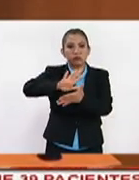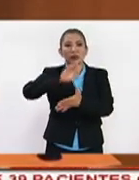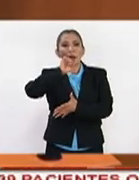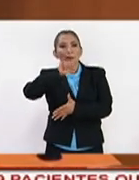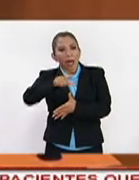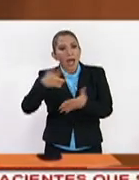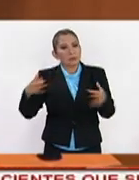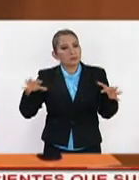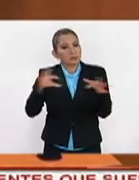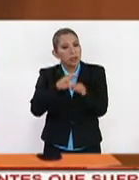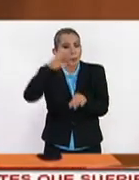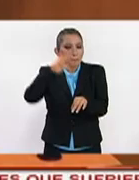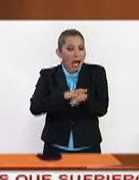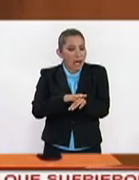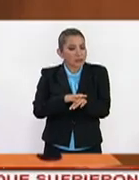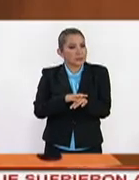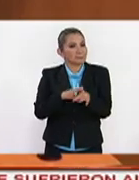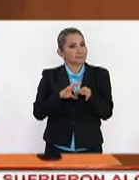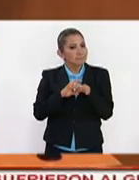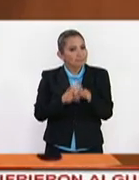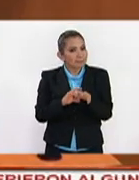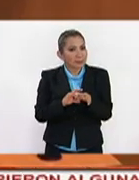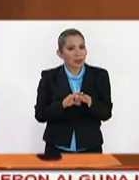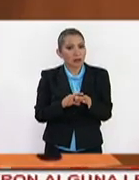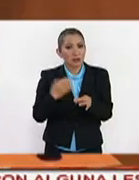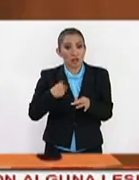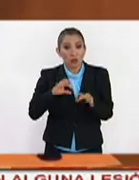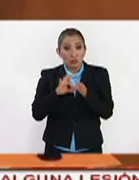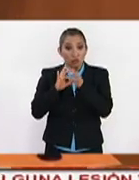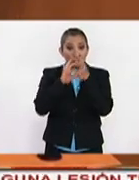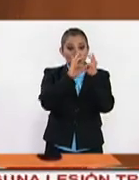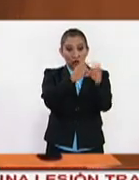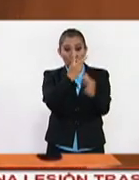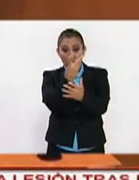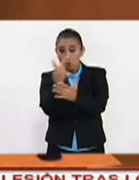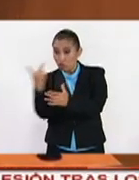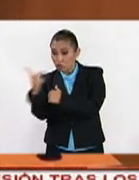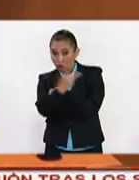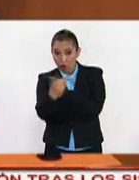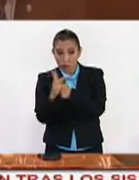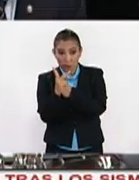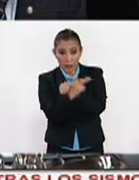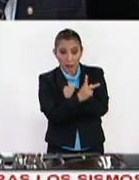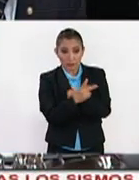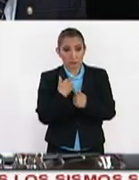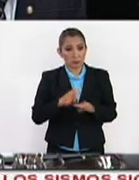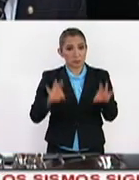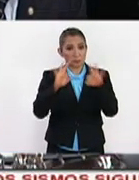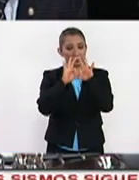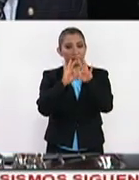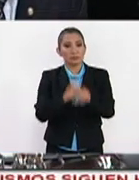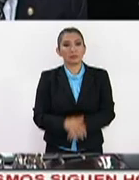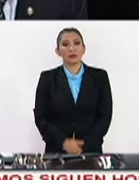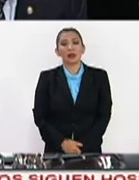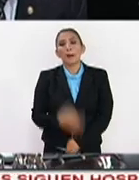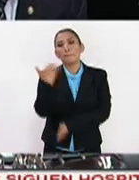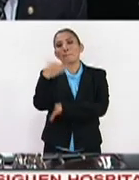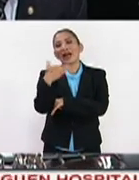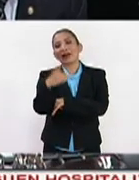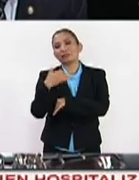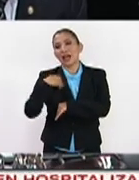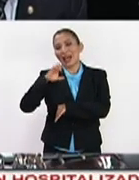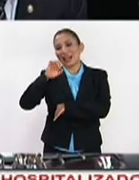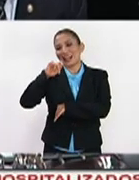share so much more. Our bilateral ties are stronger than ever. Mientras tanto,